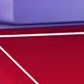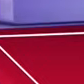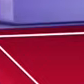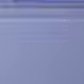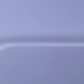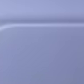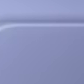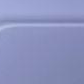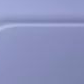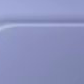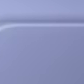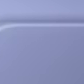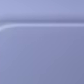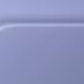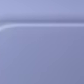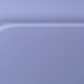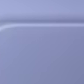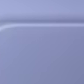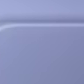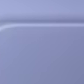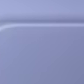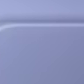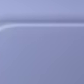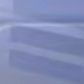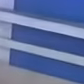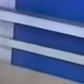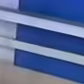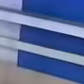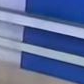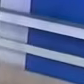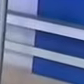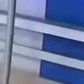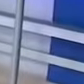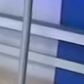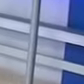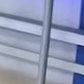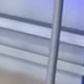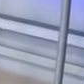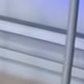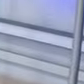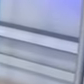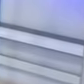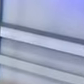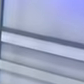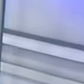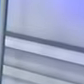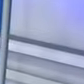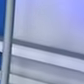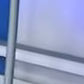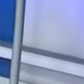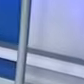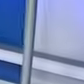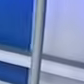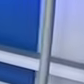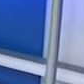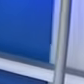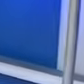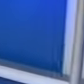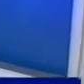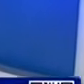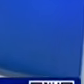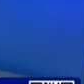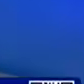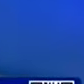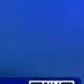En instantes, al día. Hace más de 70 años se promulgaba la primera Declaración Universal de los